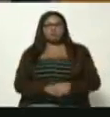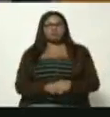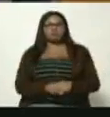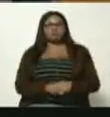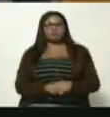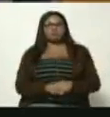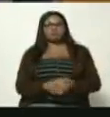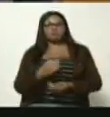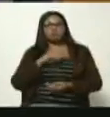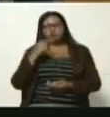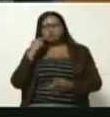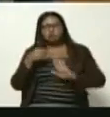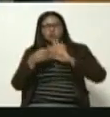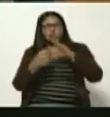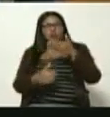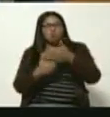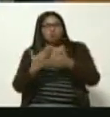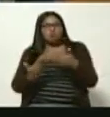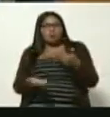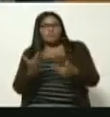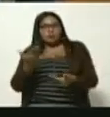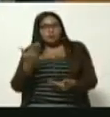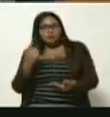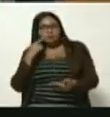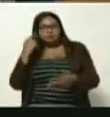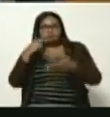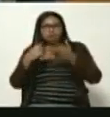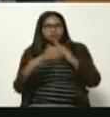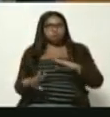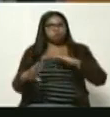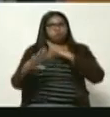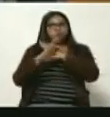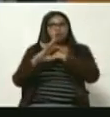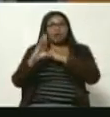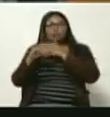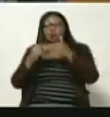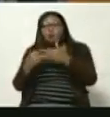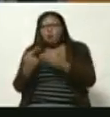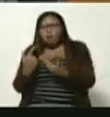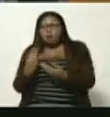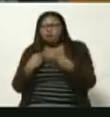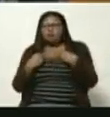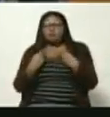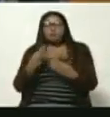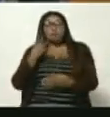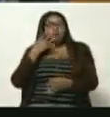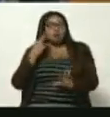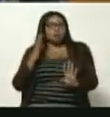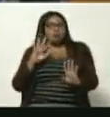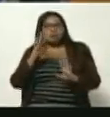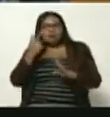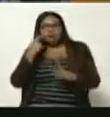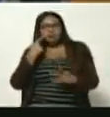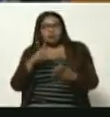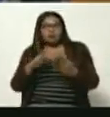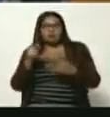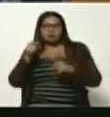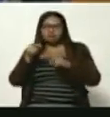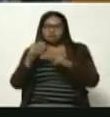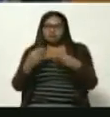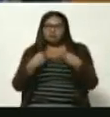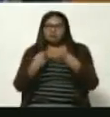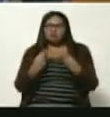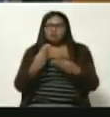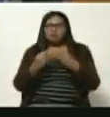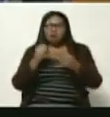promulgación e implementación de medidas coercitivas unilaterales, por ejemplo, parecen haberse convertido